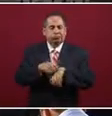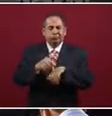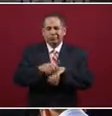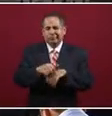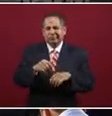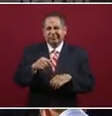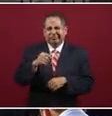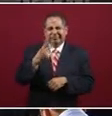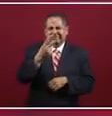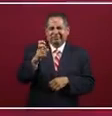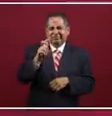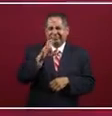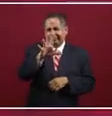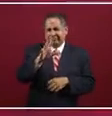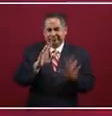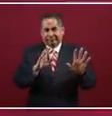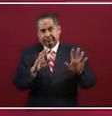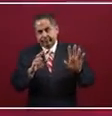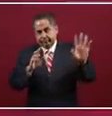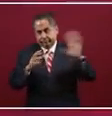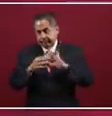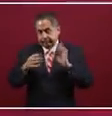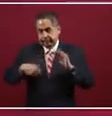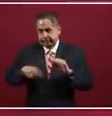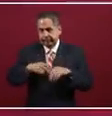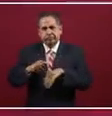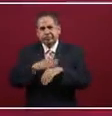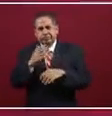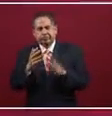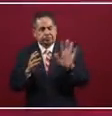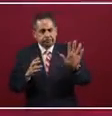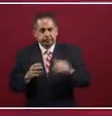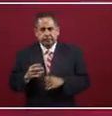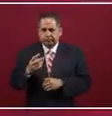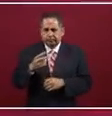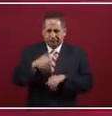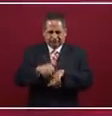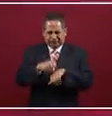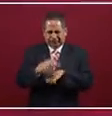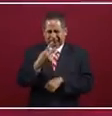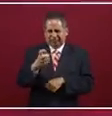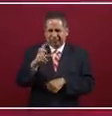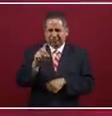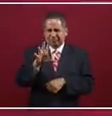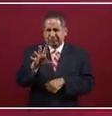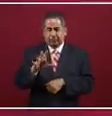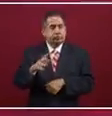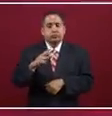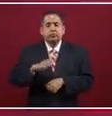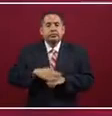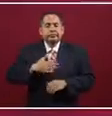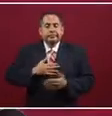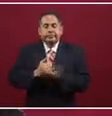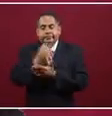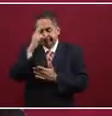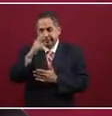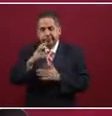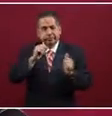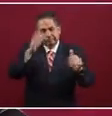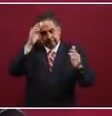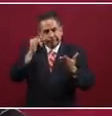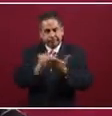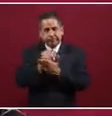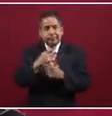famosa, que también nos han criticado mucho, que por qué está aplicando, la 235. Esa no es una decisión de México ni es un tratado, es